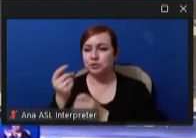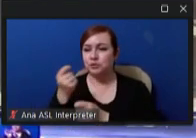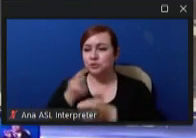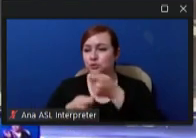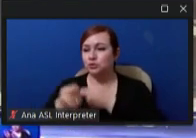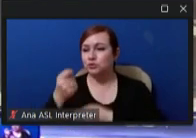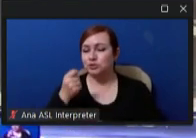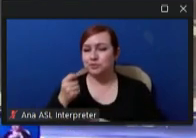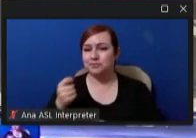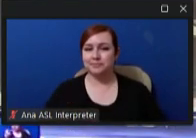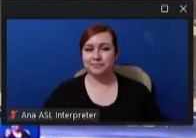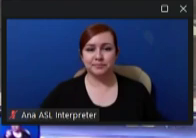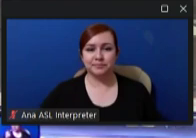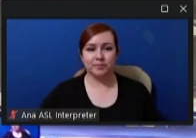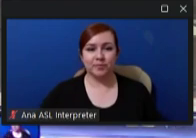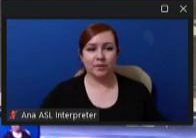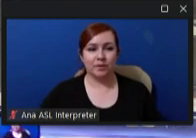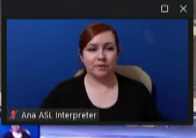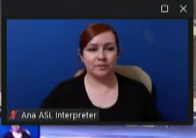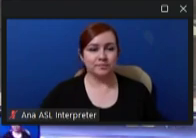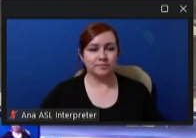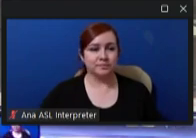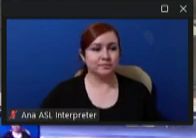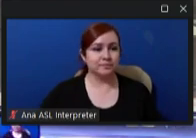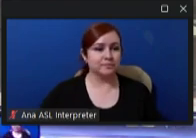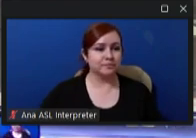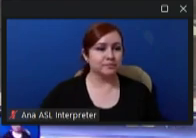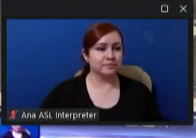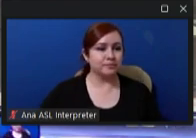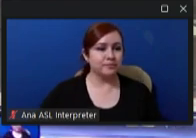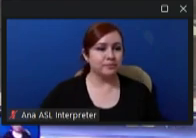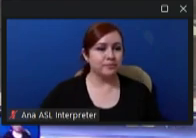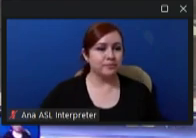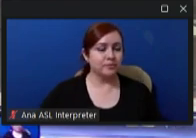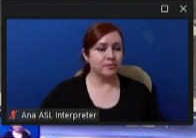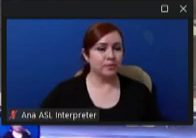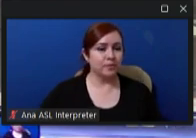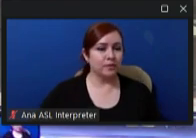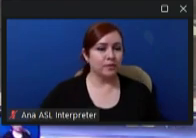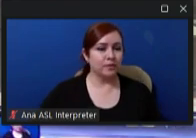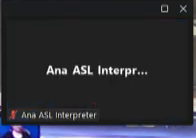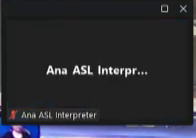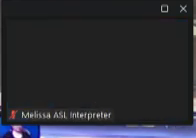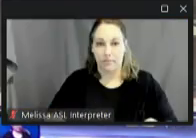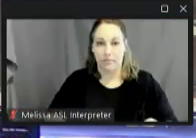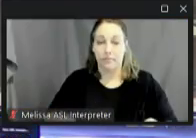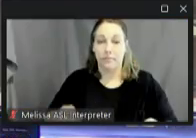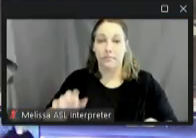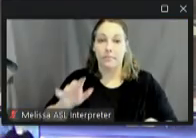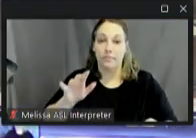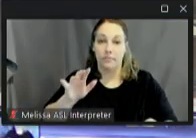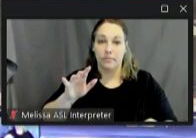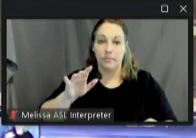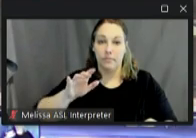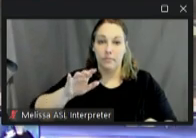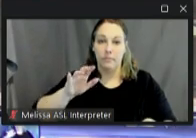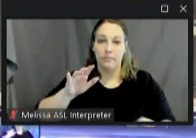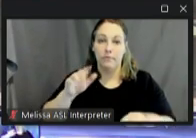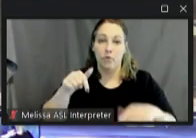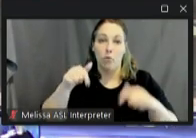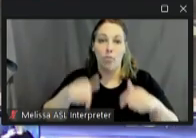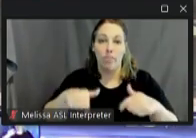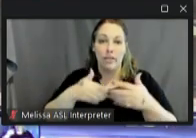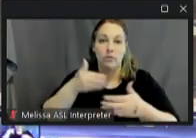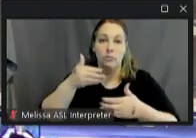En este proceso, nosotros y nosotras, desde organizaciones